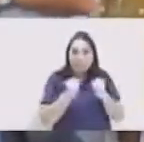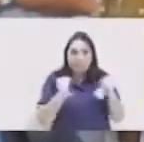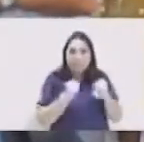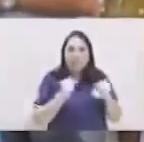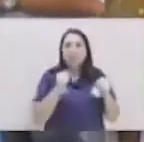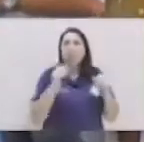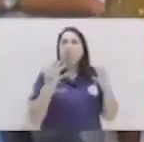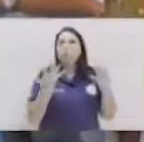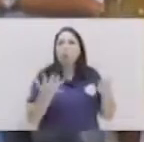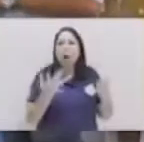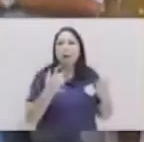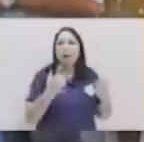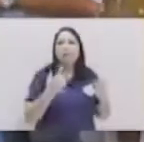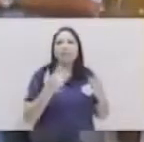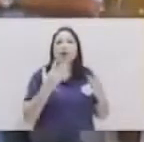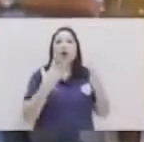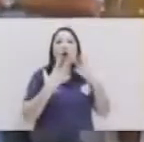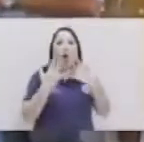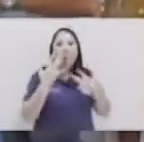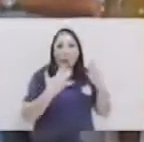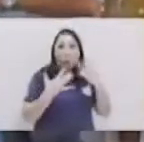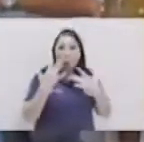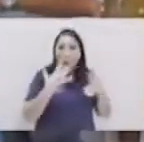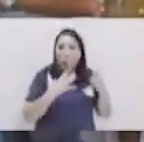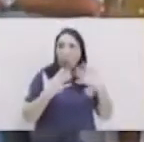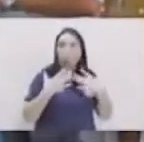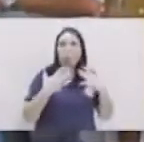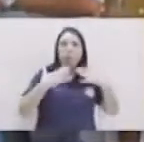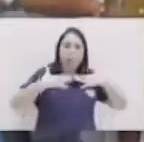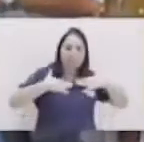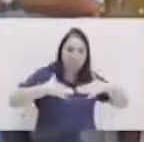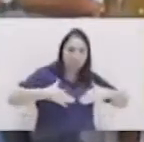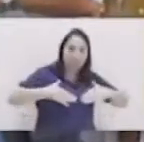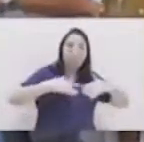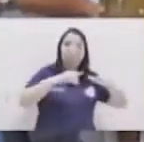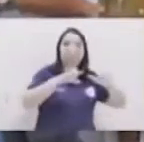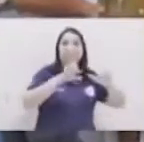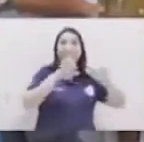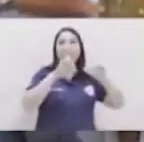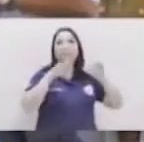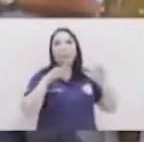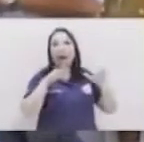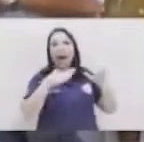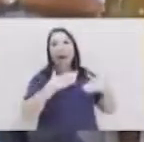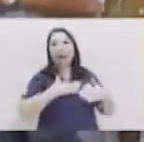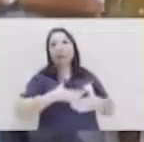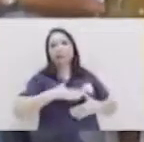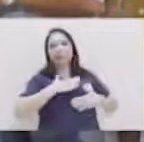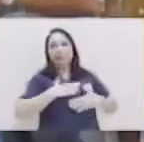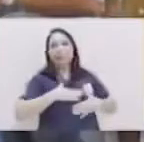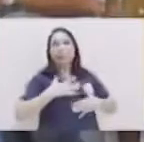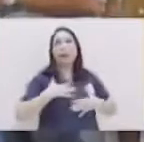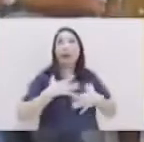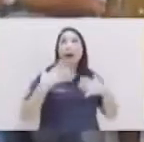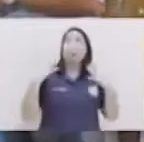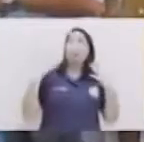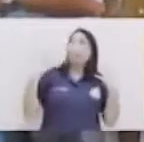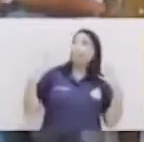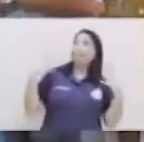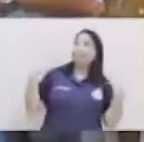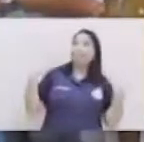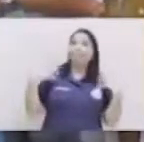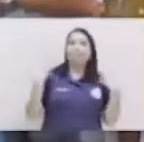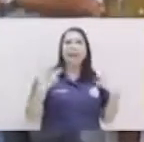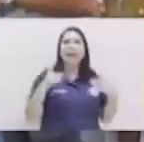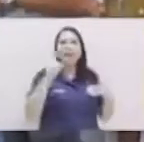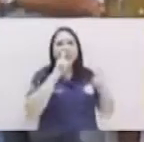aquellos colores que nos dan tranquilidad, paz, armonía. Lo